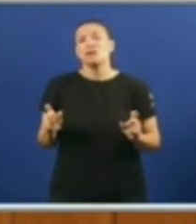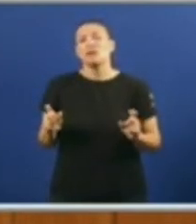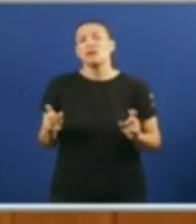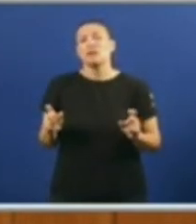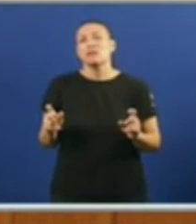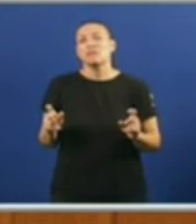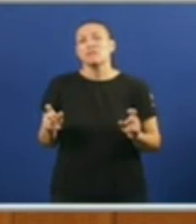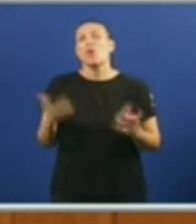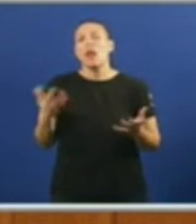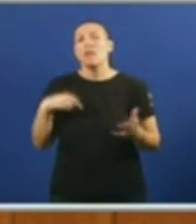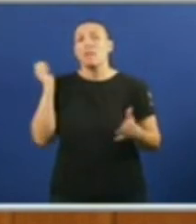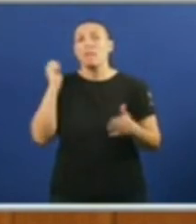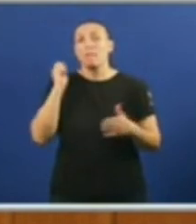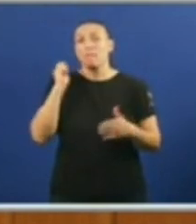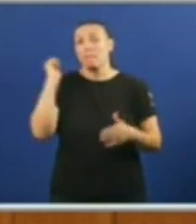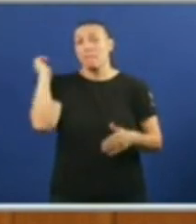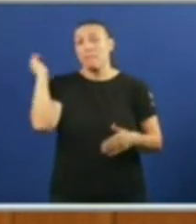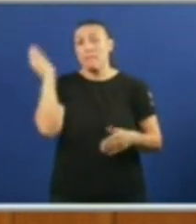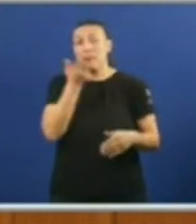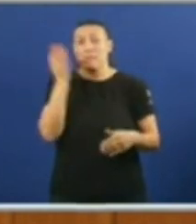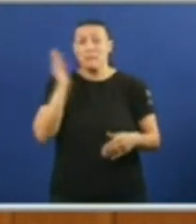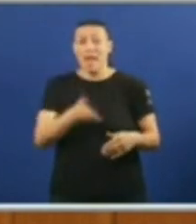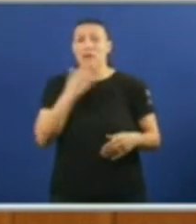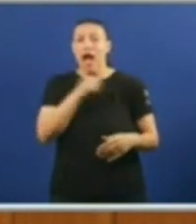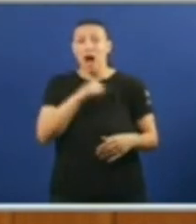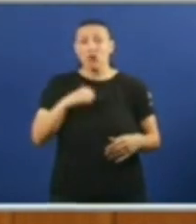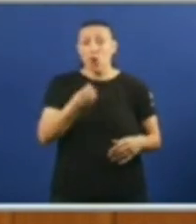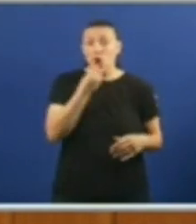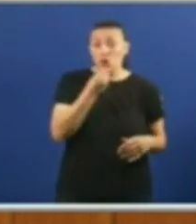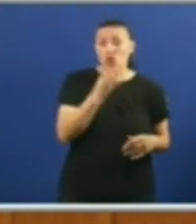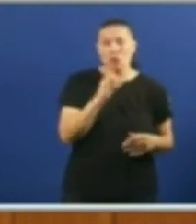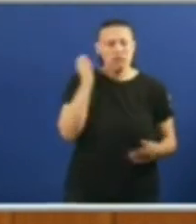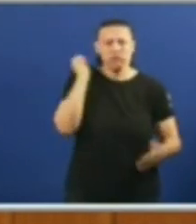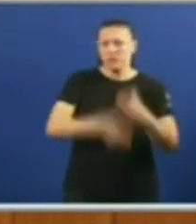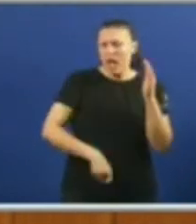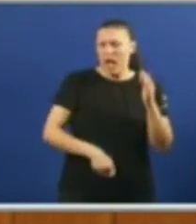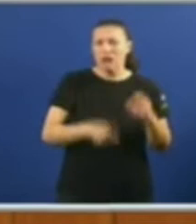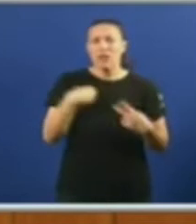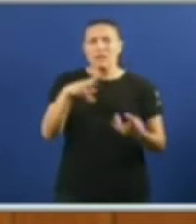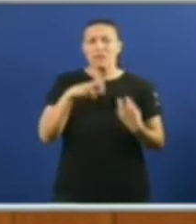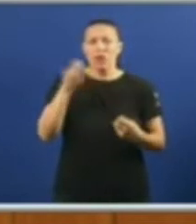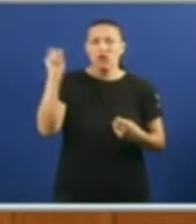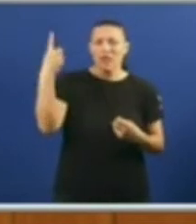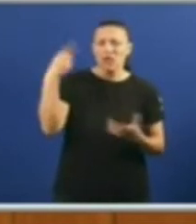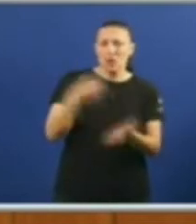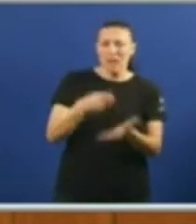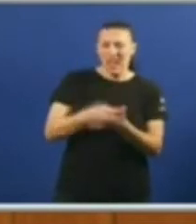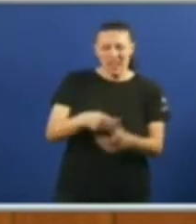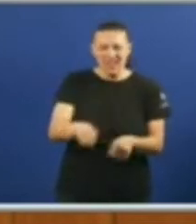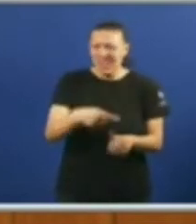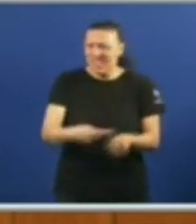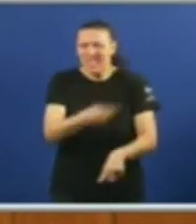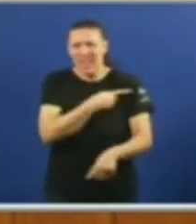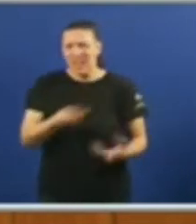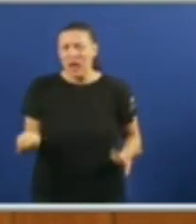Europa e que penaliza o autoconsumo e a autoproducción con ese imposto sol, que é unha auténtica barbaridade.